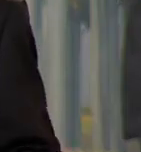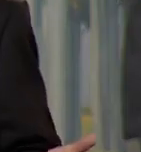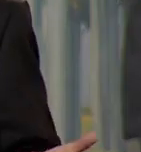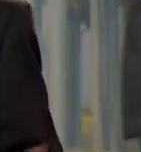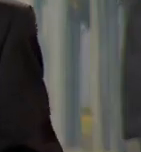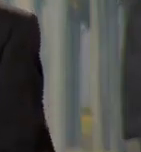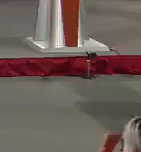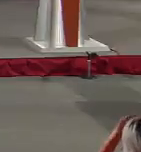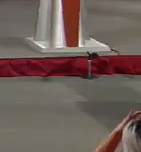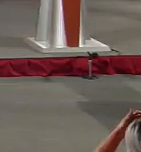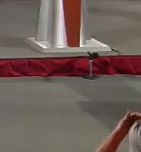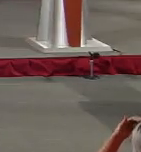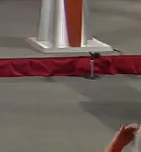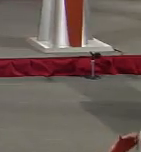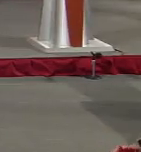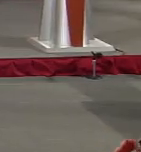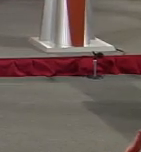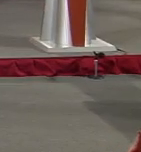verme.